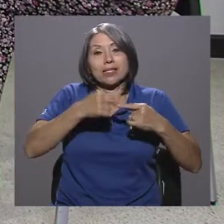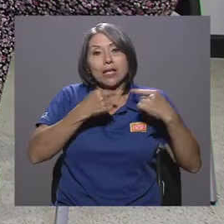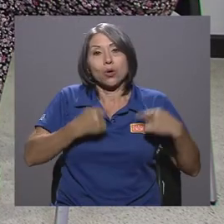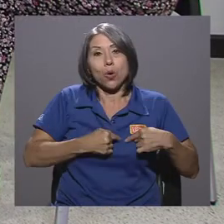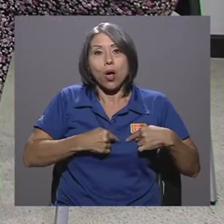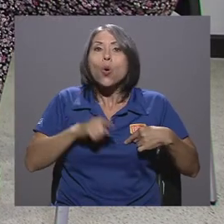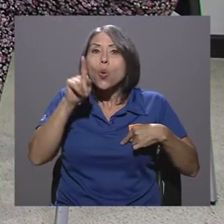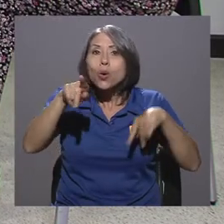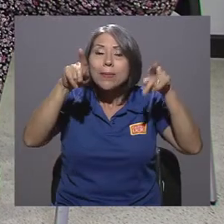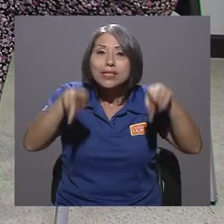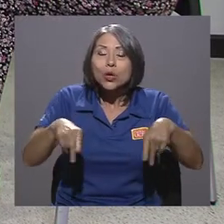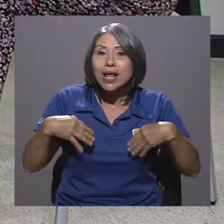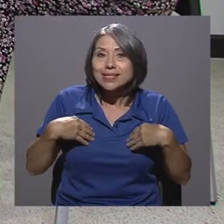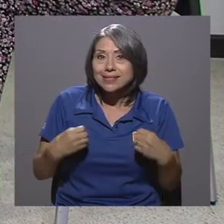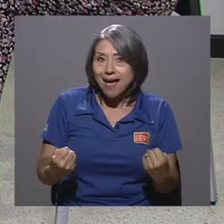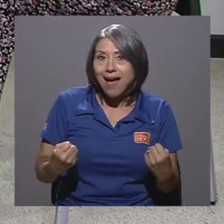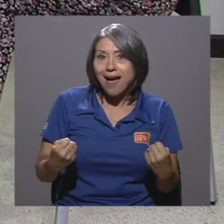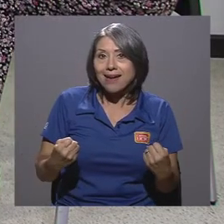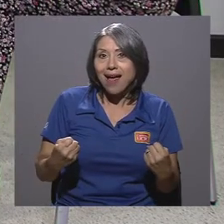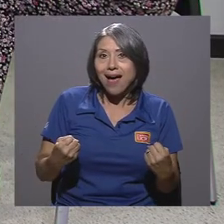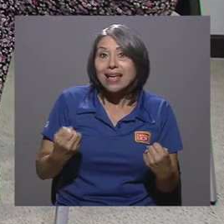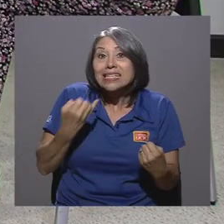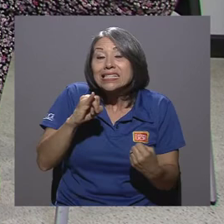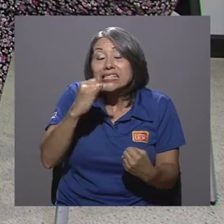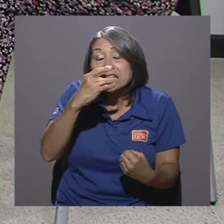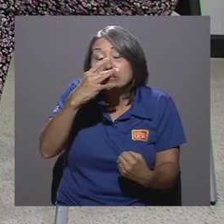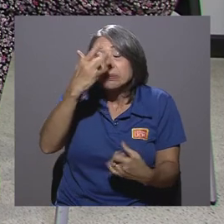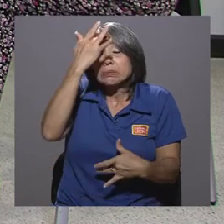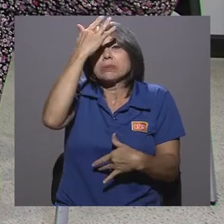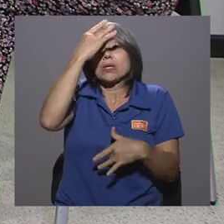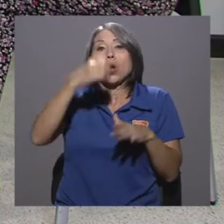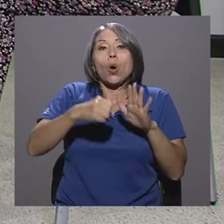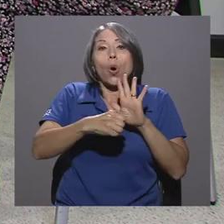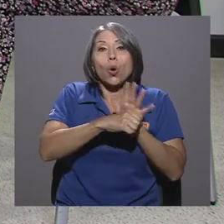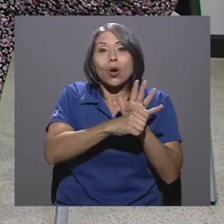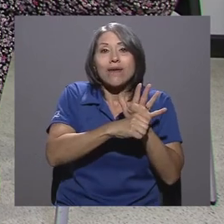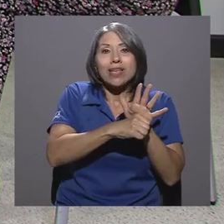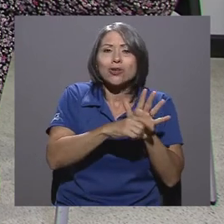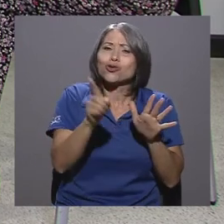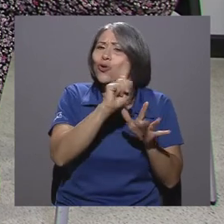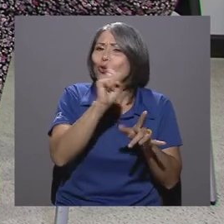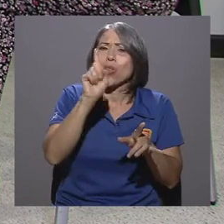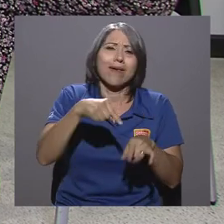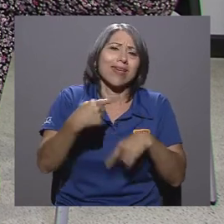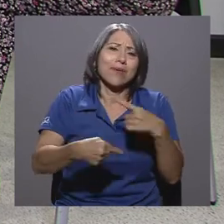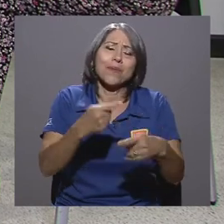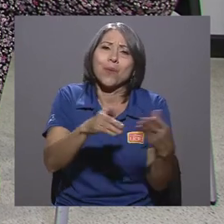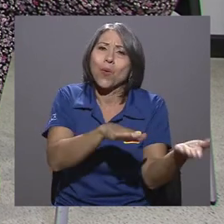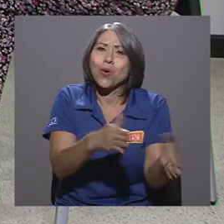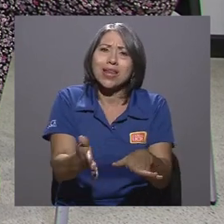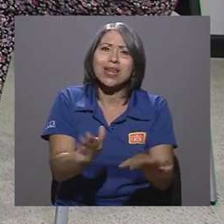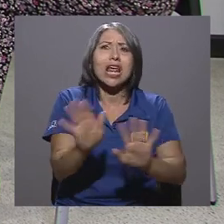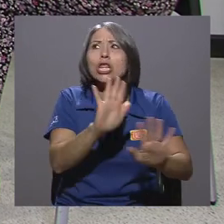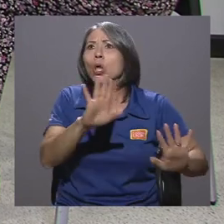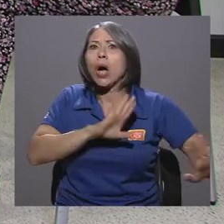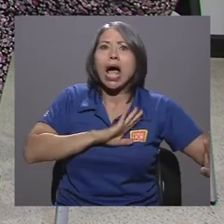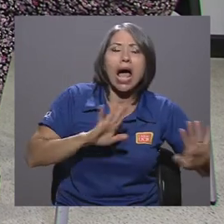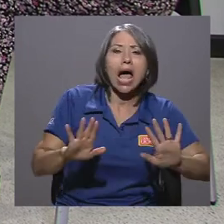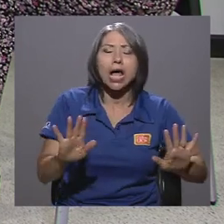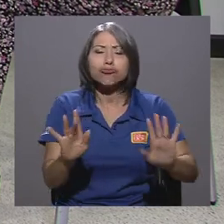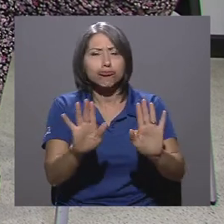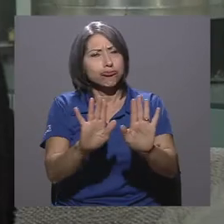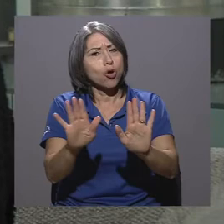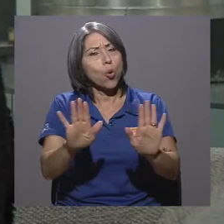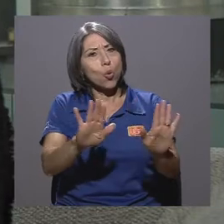sana que contrayera el coronavirus no tendría por qué morir, que no haya esa alarma. Exacto. Y que